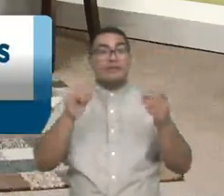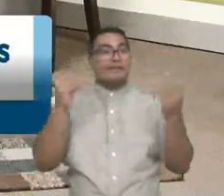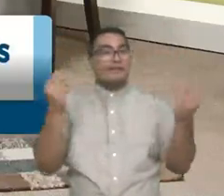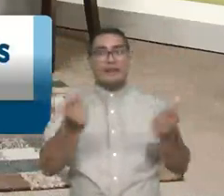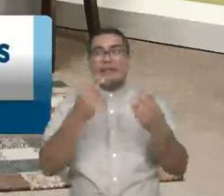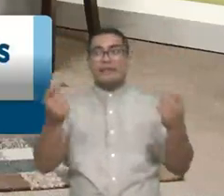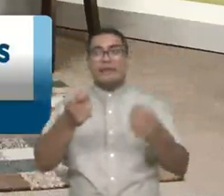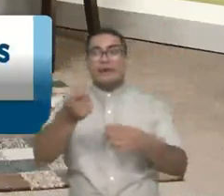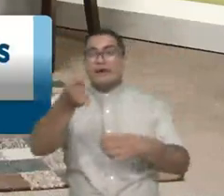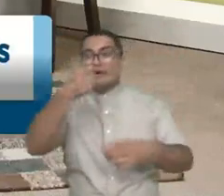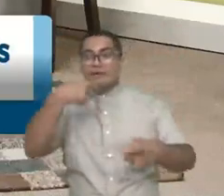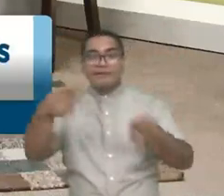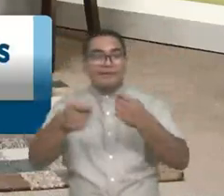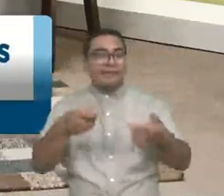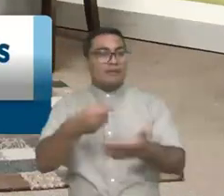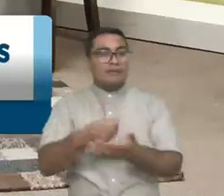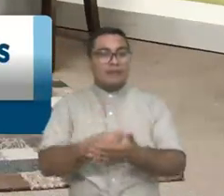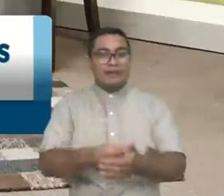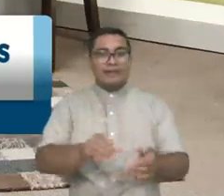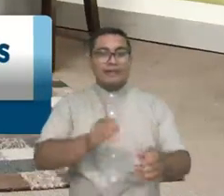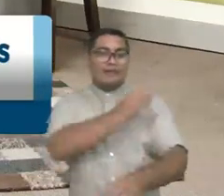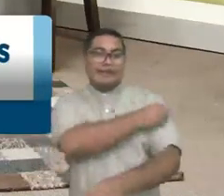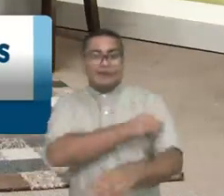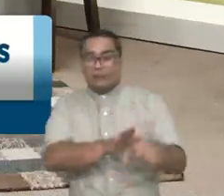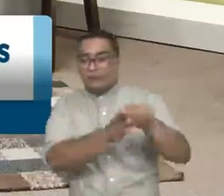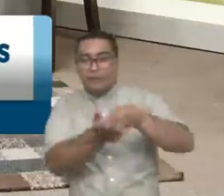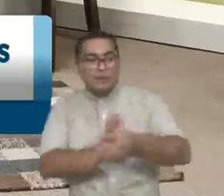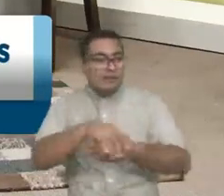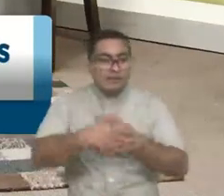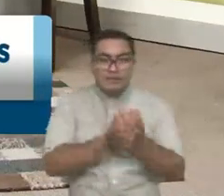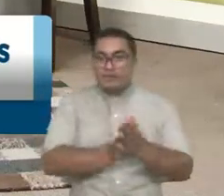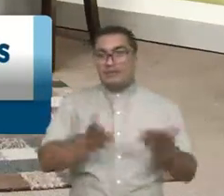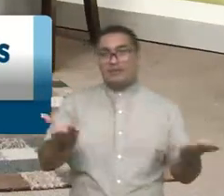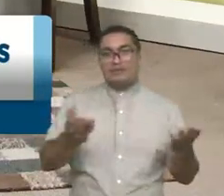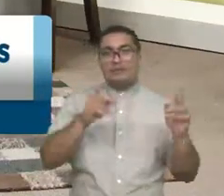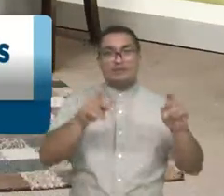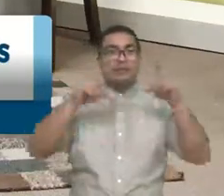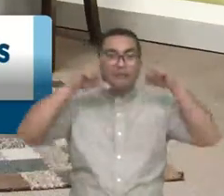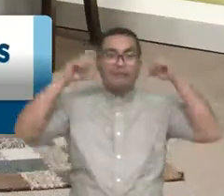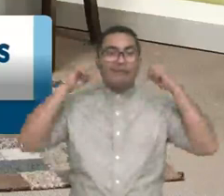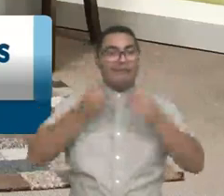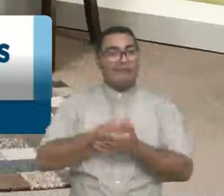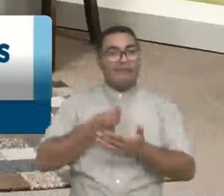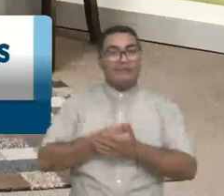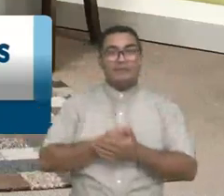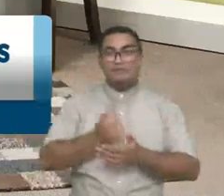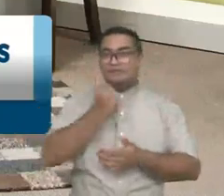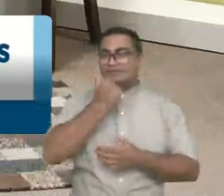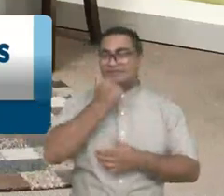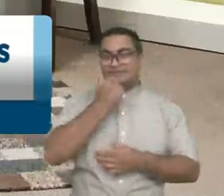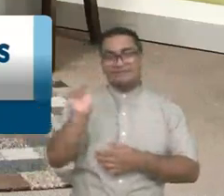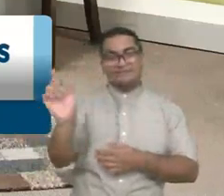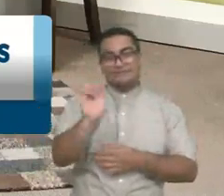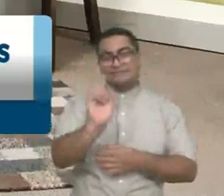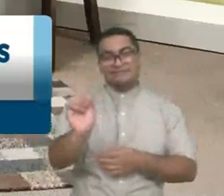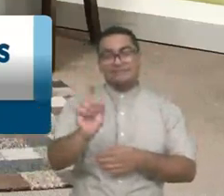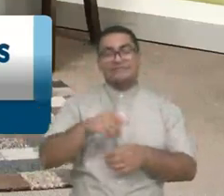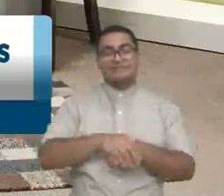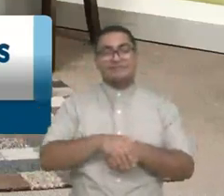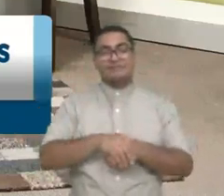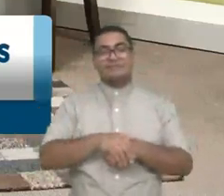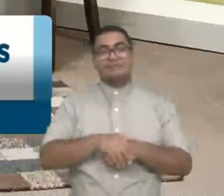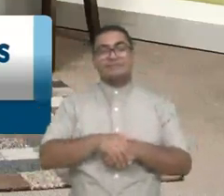farmacias estaban llenas. ¿Qué significa eso? Que esta población tiene una respuesta al estrés de manera equivocada. ¿Ya? Entonces,